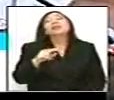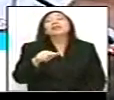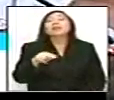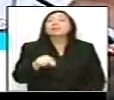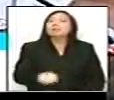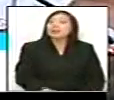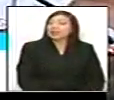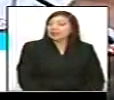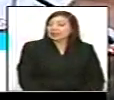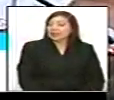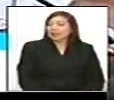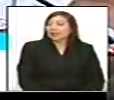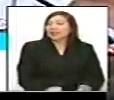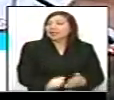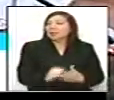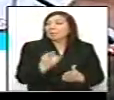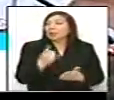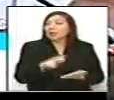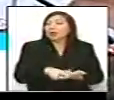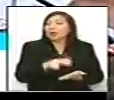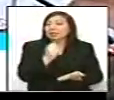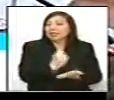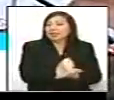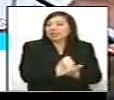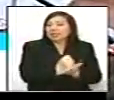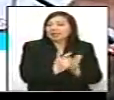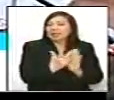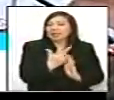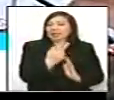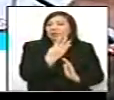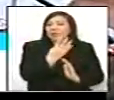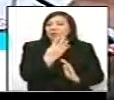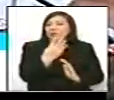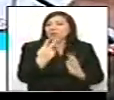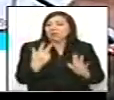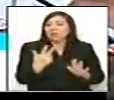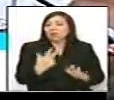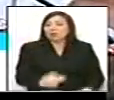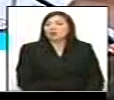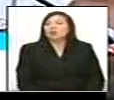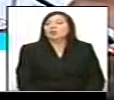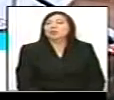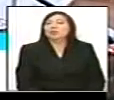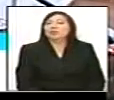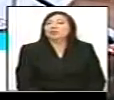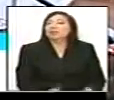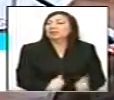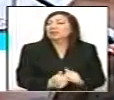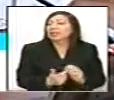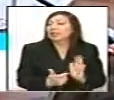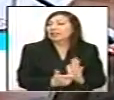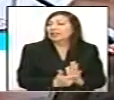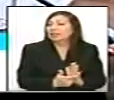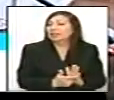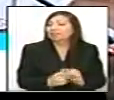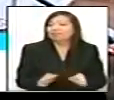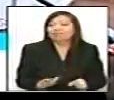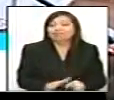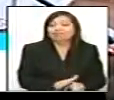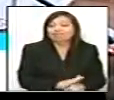Ministerio de Energía y Minas, de que por la aprobación de la ley de la 30428 que consolida, que modifica la ley del catastro